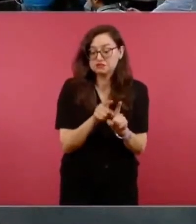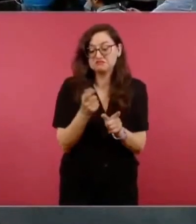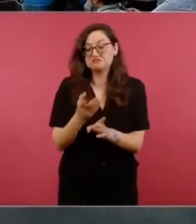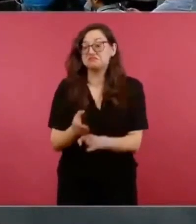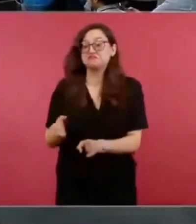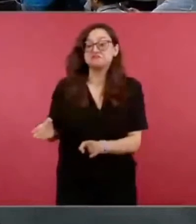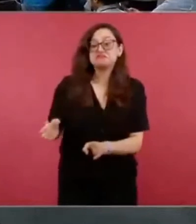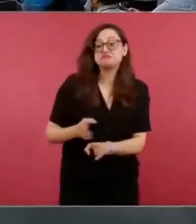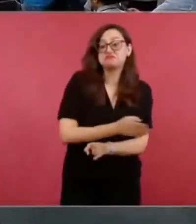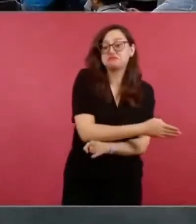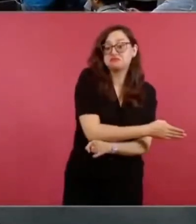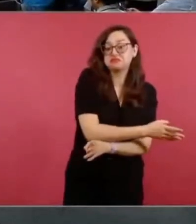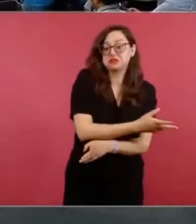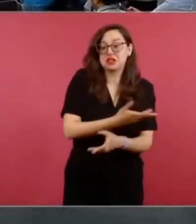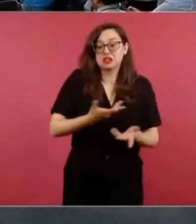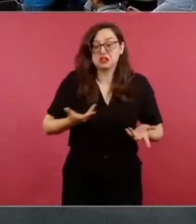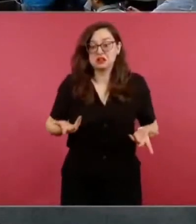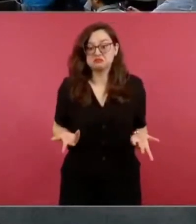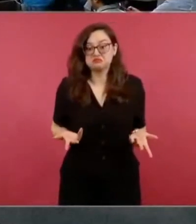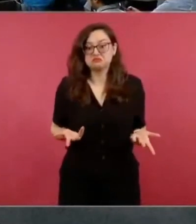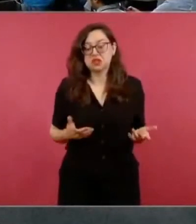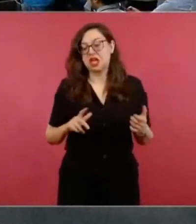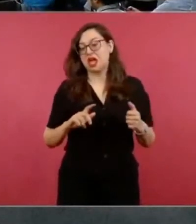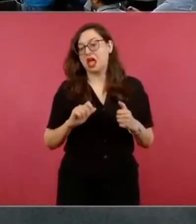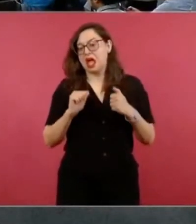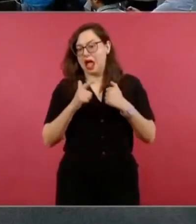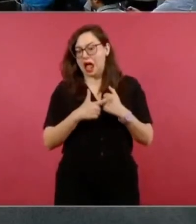no se mencionaba